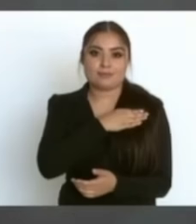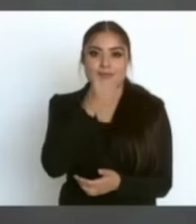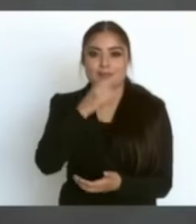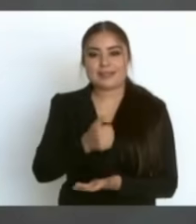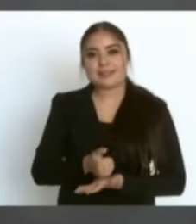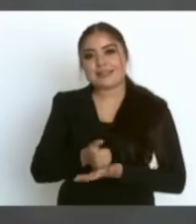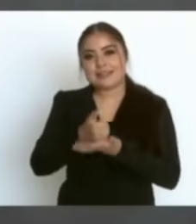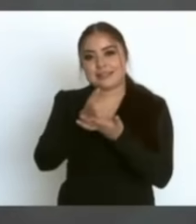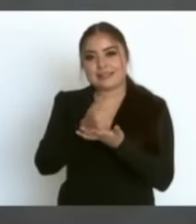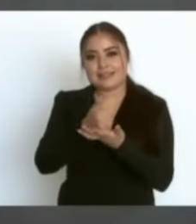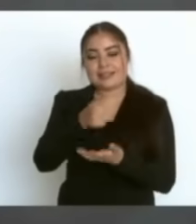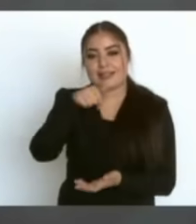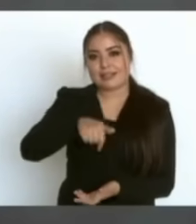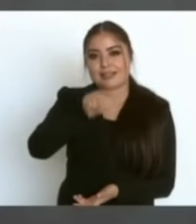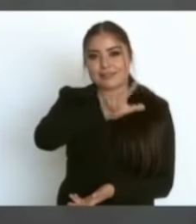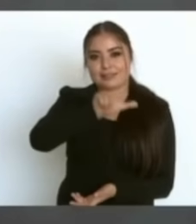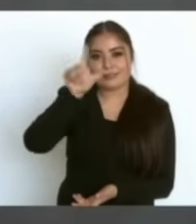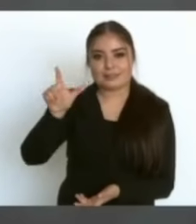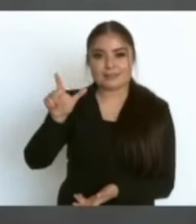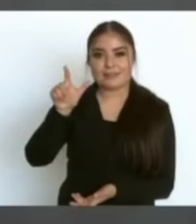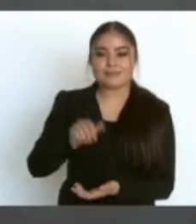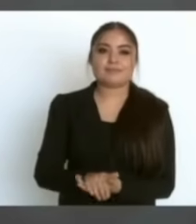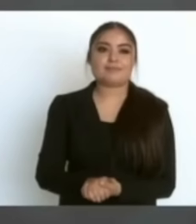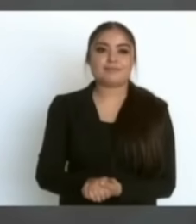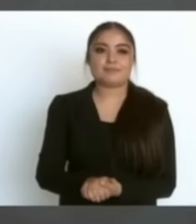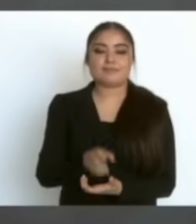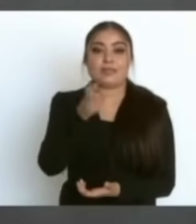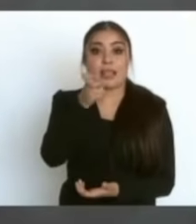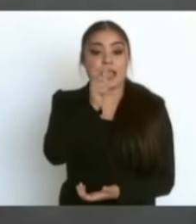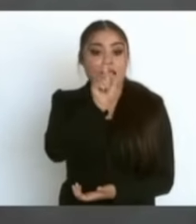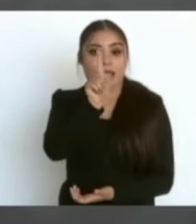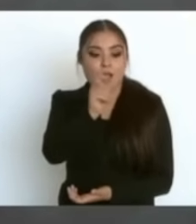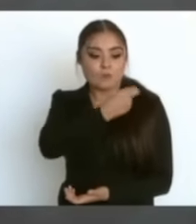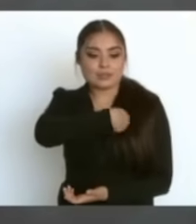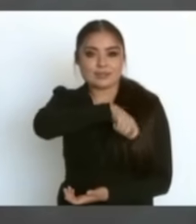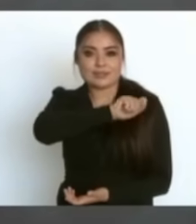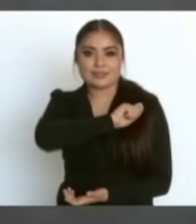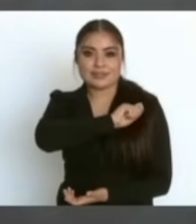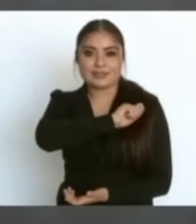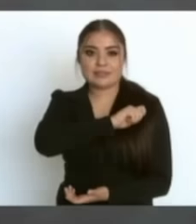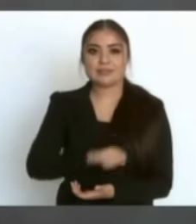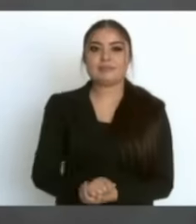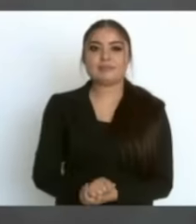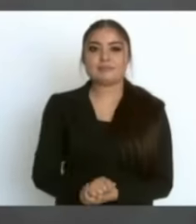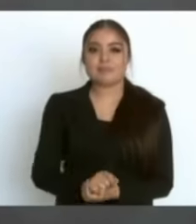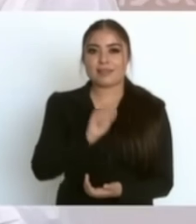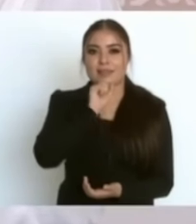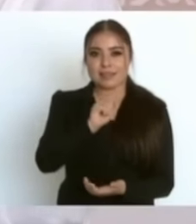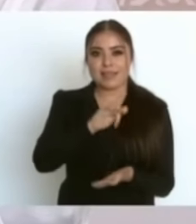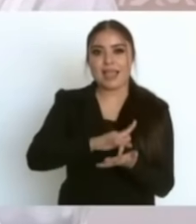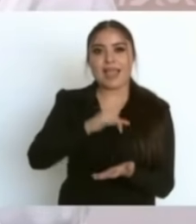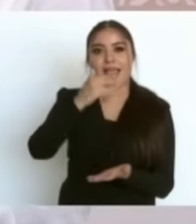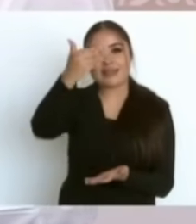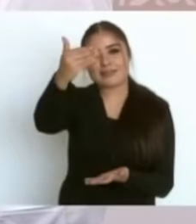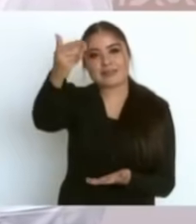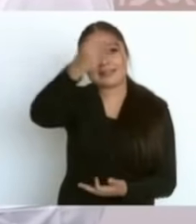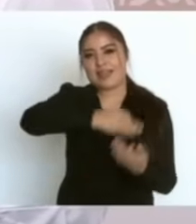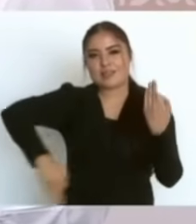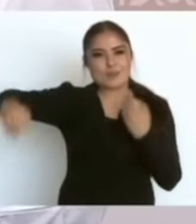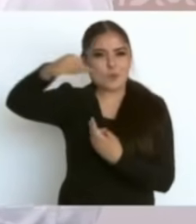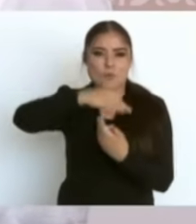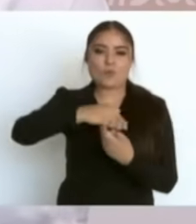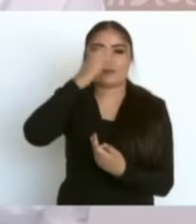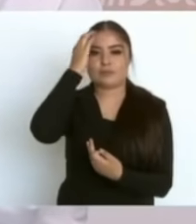beneficio de la comarca lagunera es agua saludable y agradecerles pues a todos